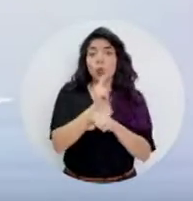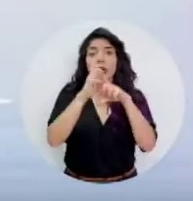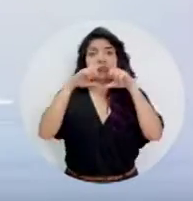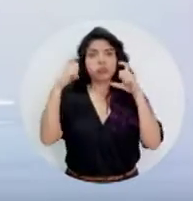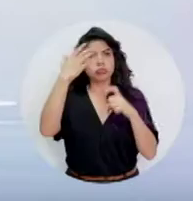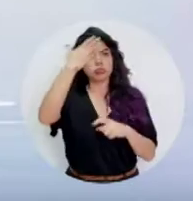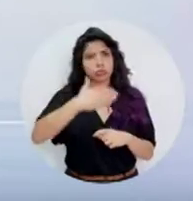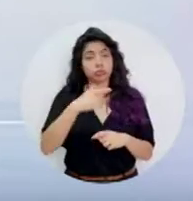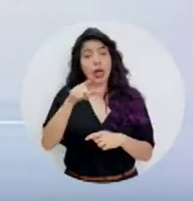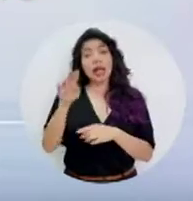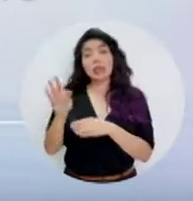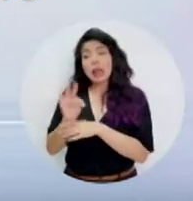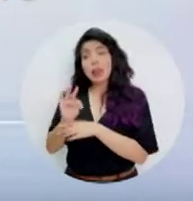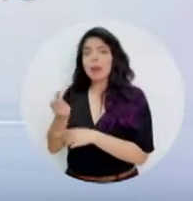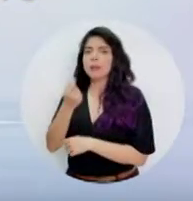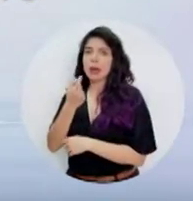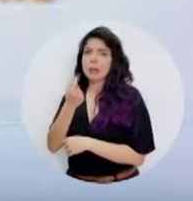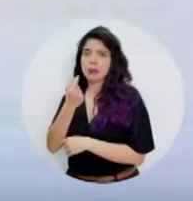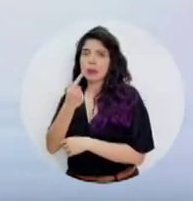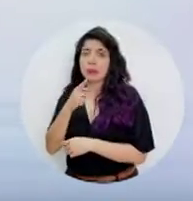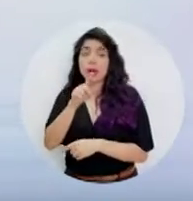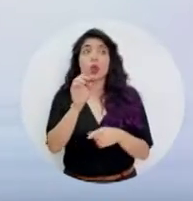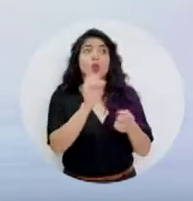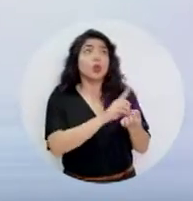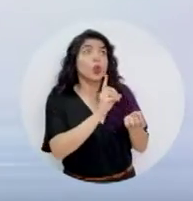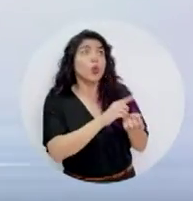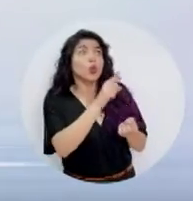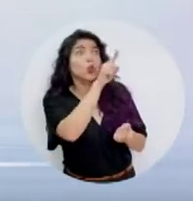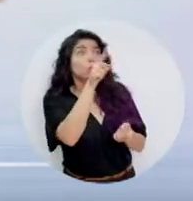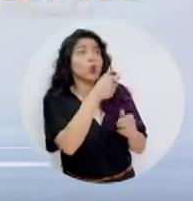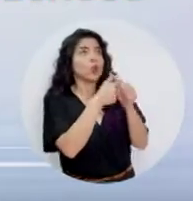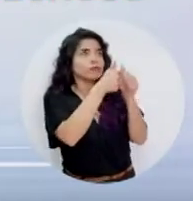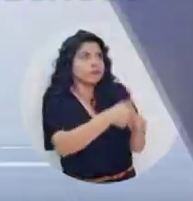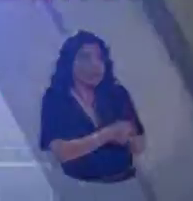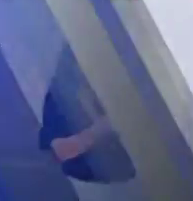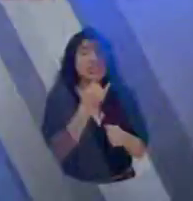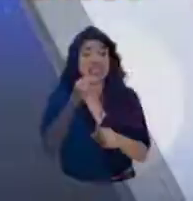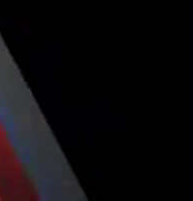edad adulta mayor y algunas de estas enfermedades crónicas